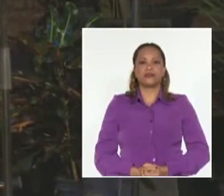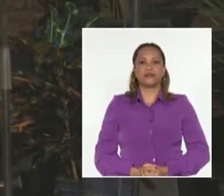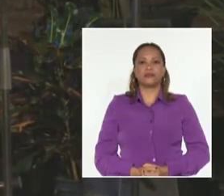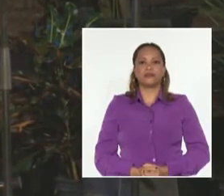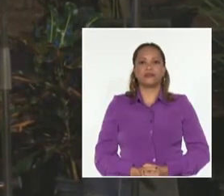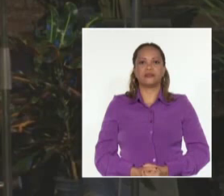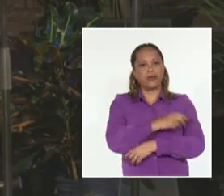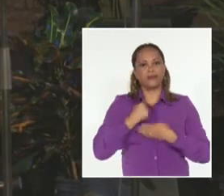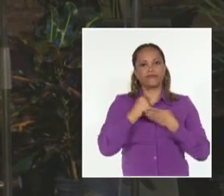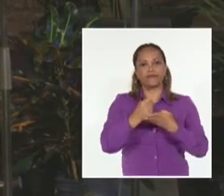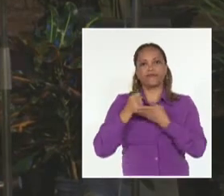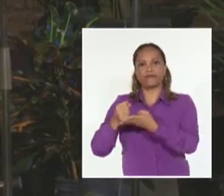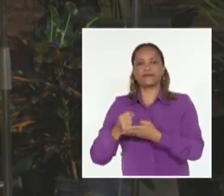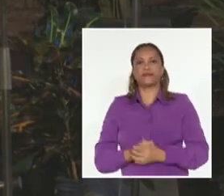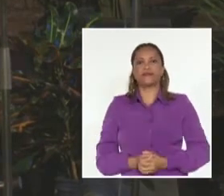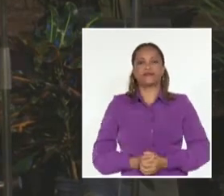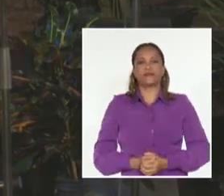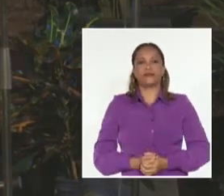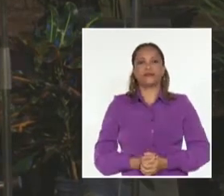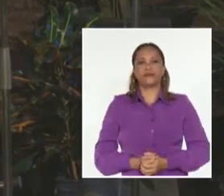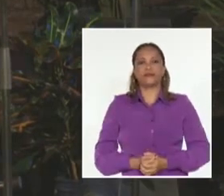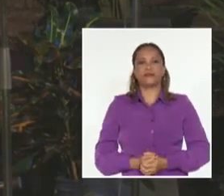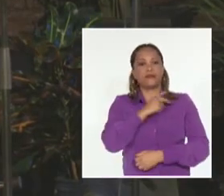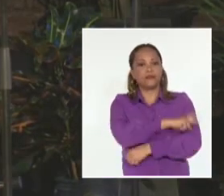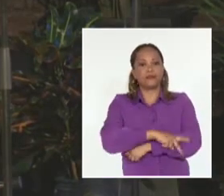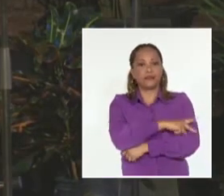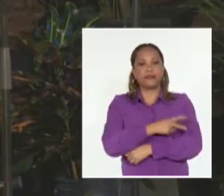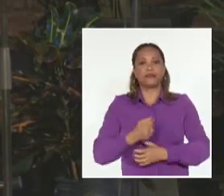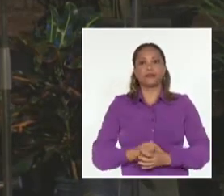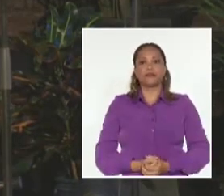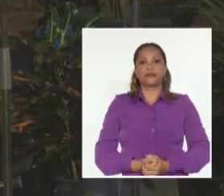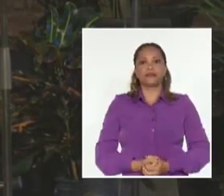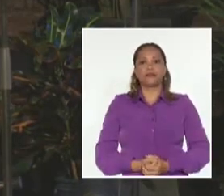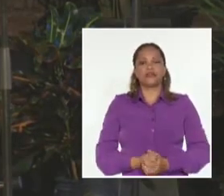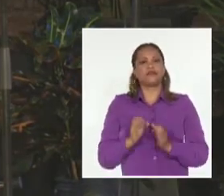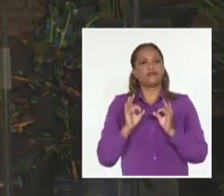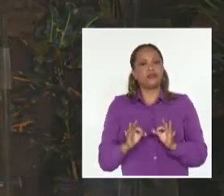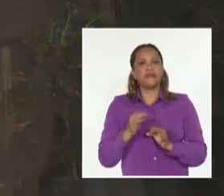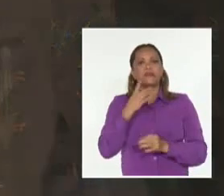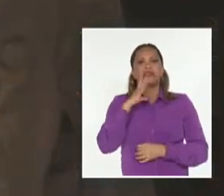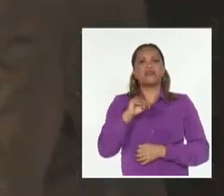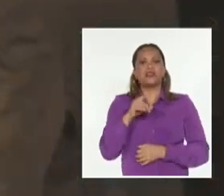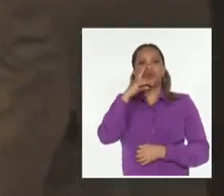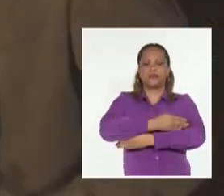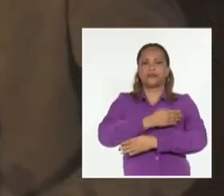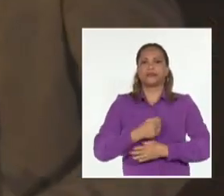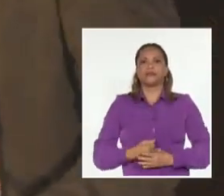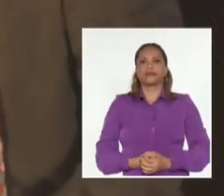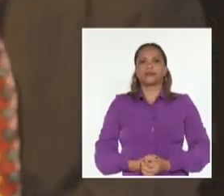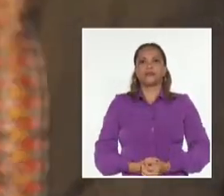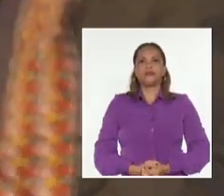y Venezuela, a nuestras revoluciones hermanas, diciendo no a las sanciones y a los bloqueos.